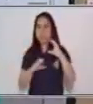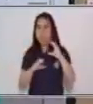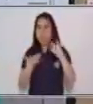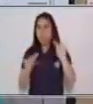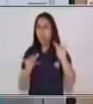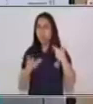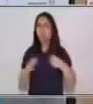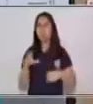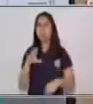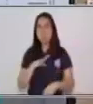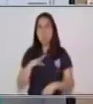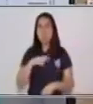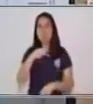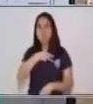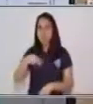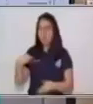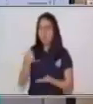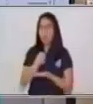asonante.